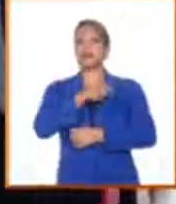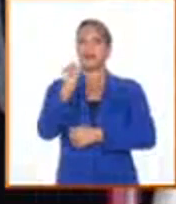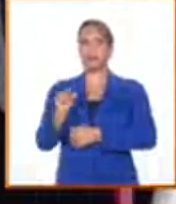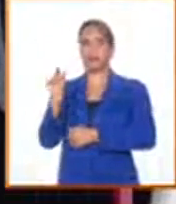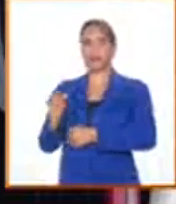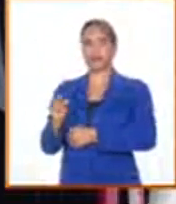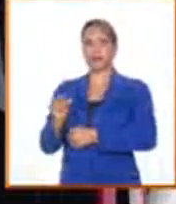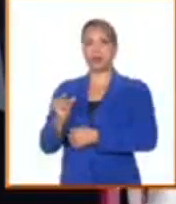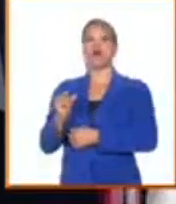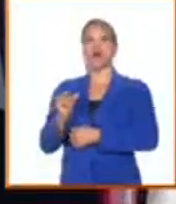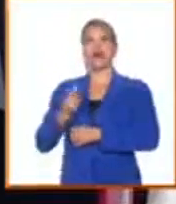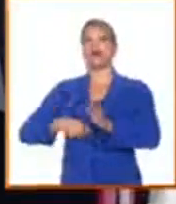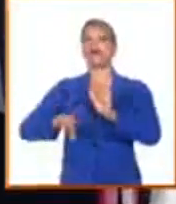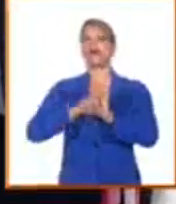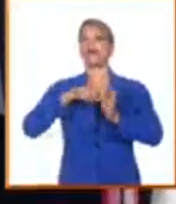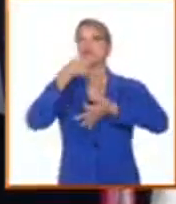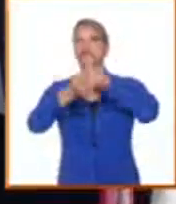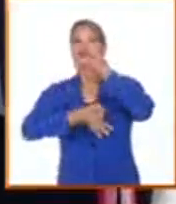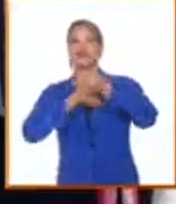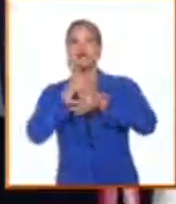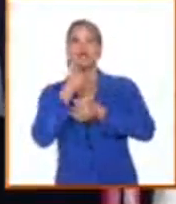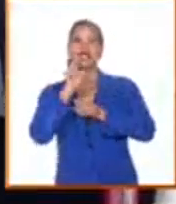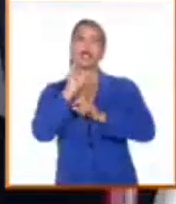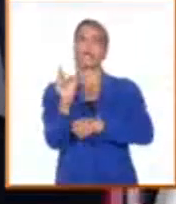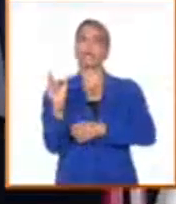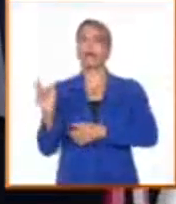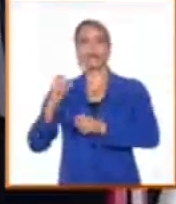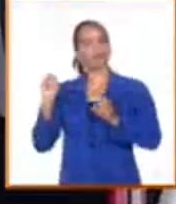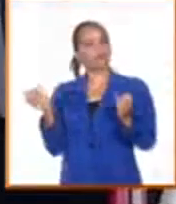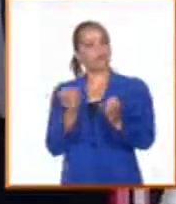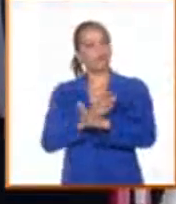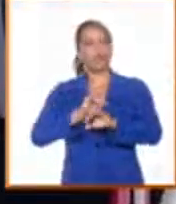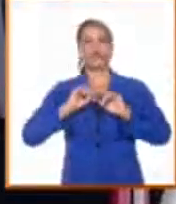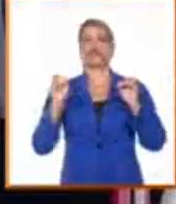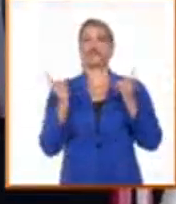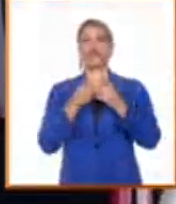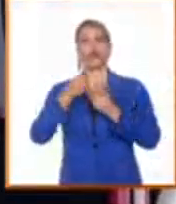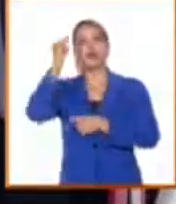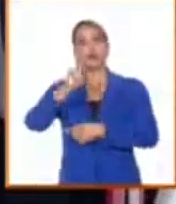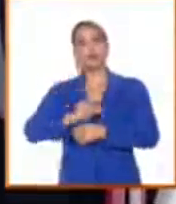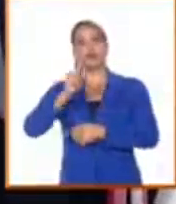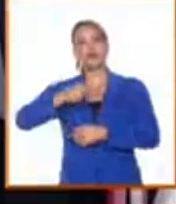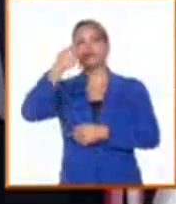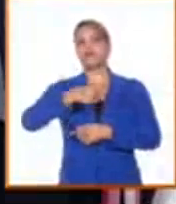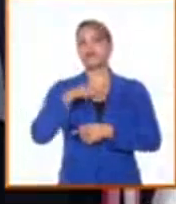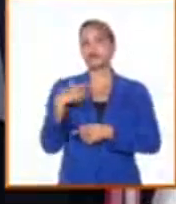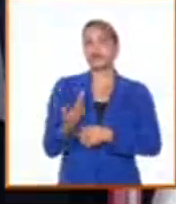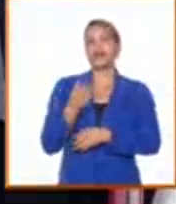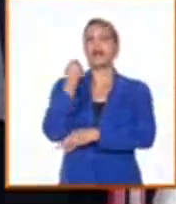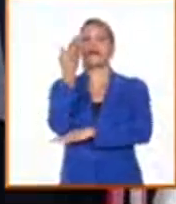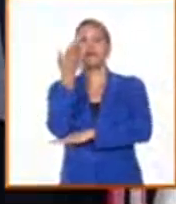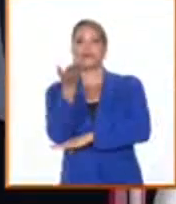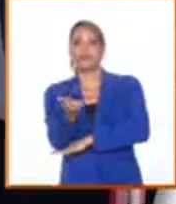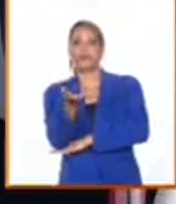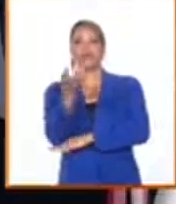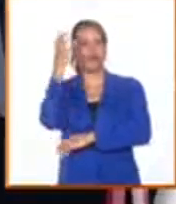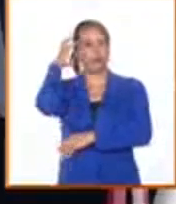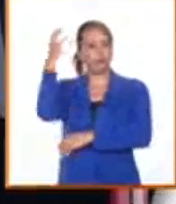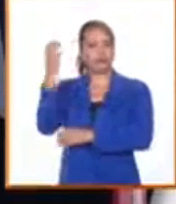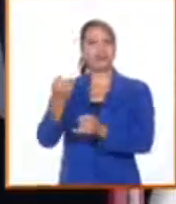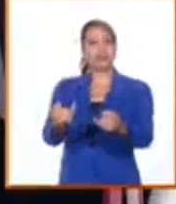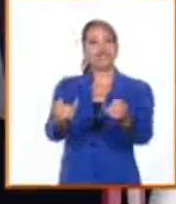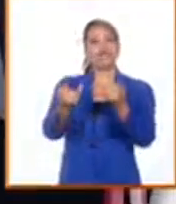La Constitución lo afirma en letras claras. Todas las personas tienen derecho a solicitar y recibir del Estado